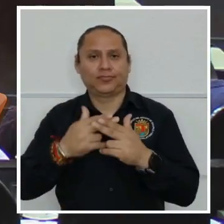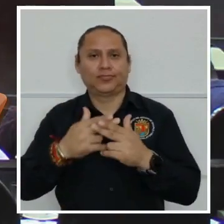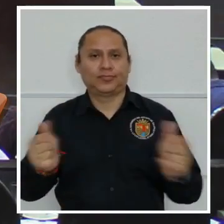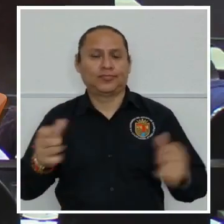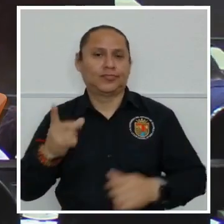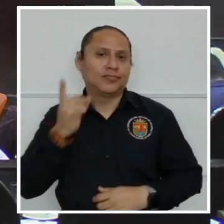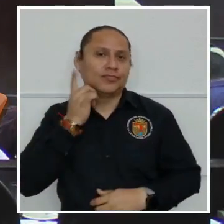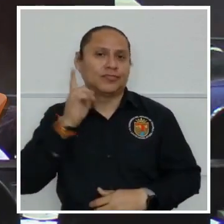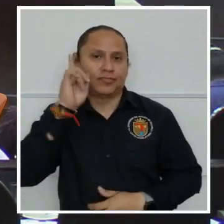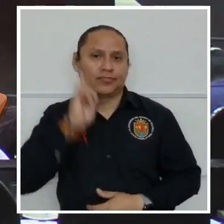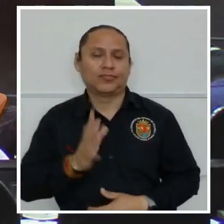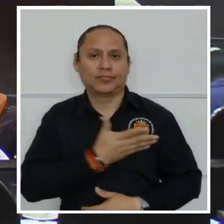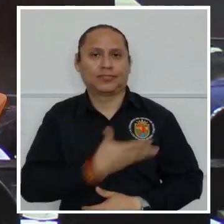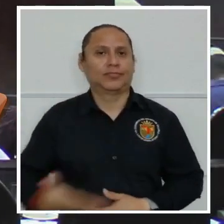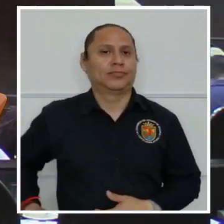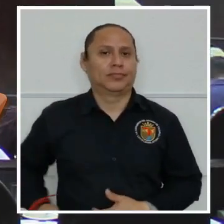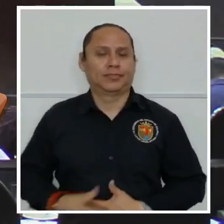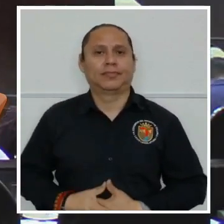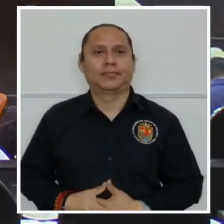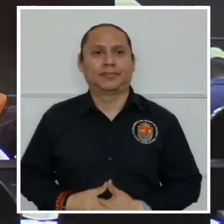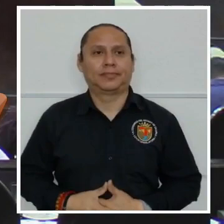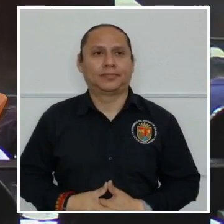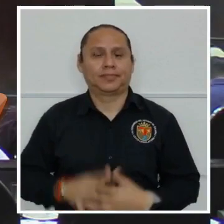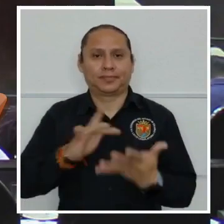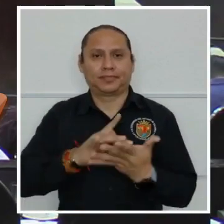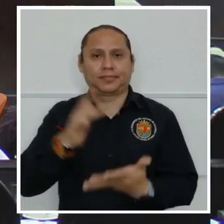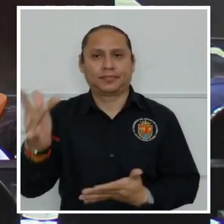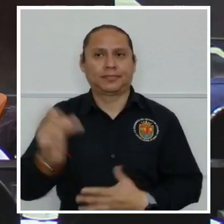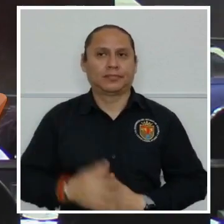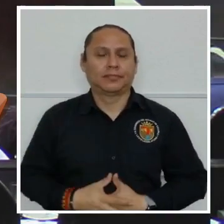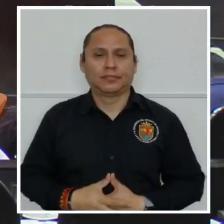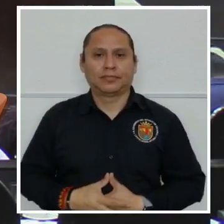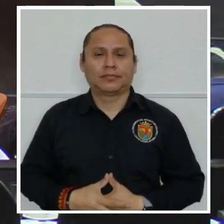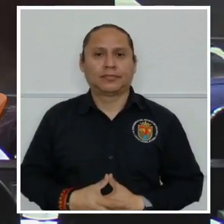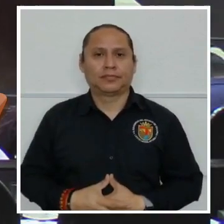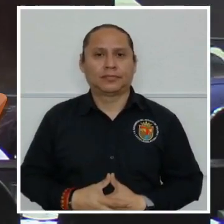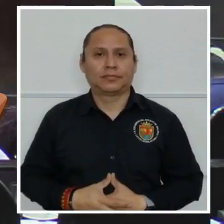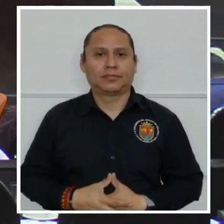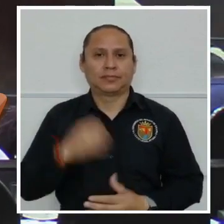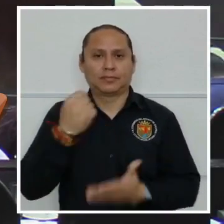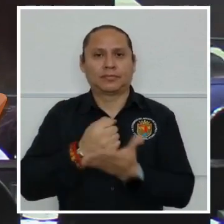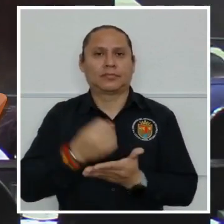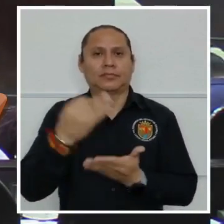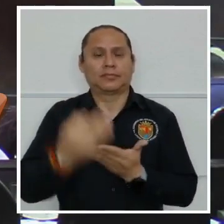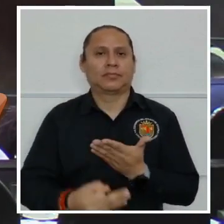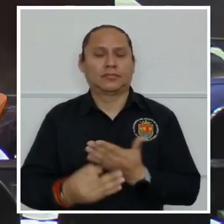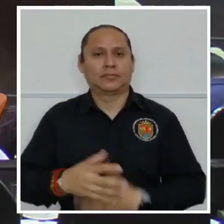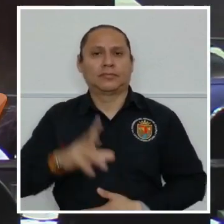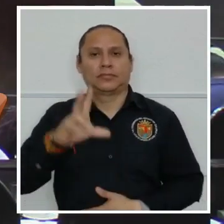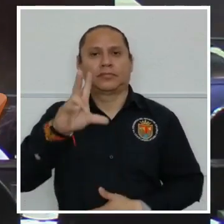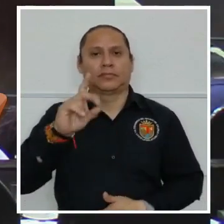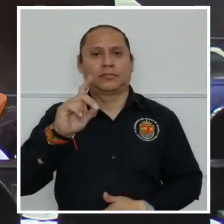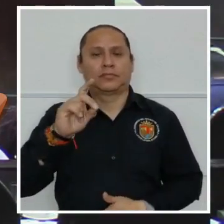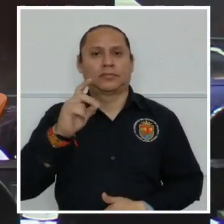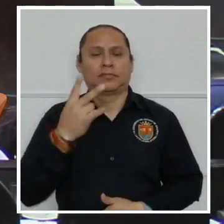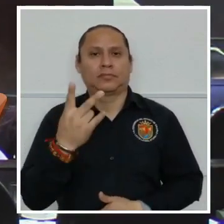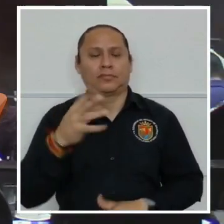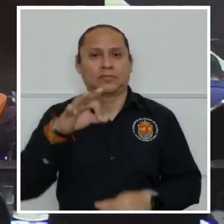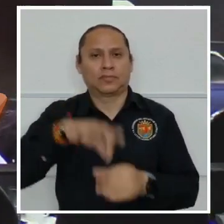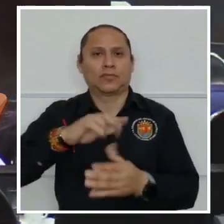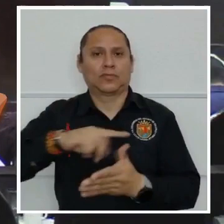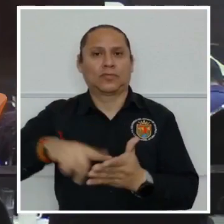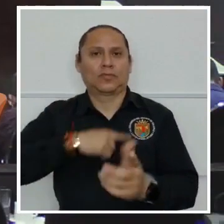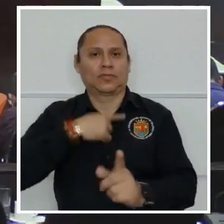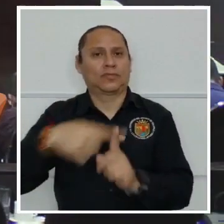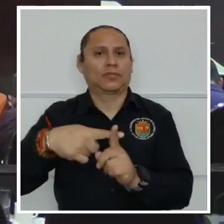ningún legislador por emitir su voto, diputada presidenta. Gracias, diputada secretaria. Aprobado con 32